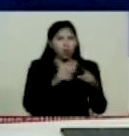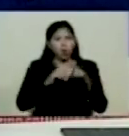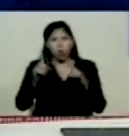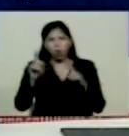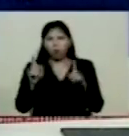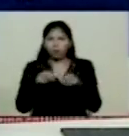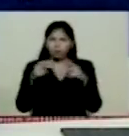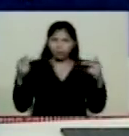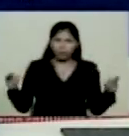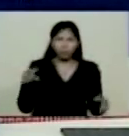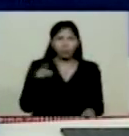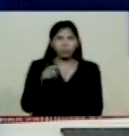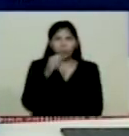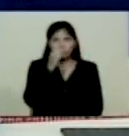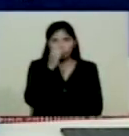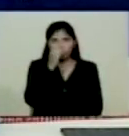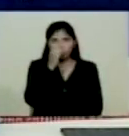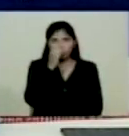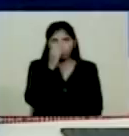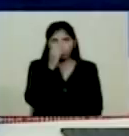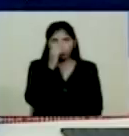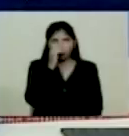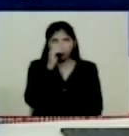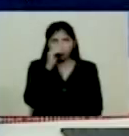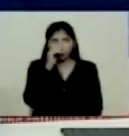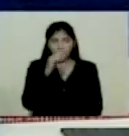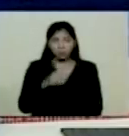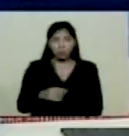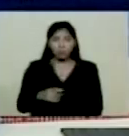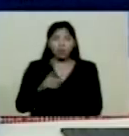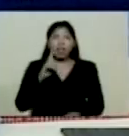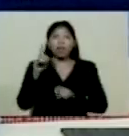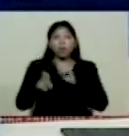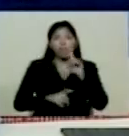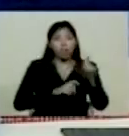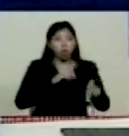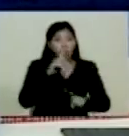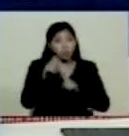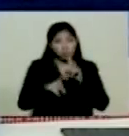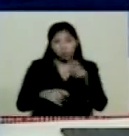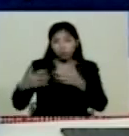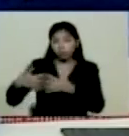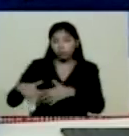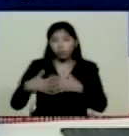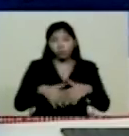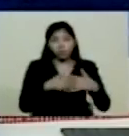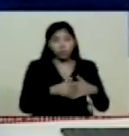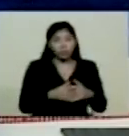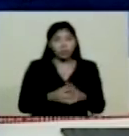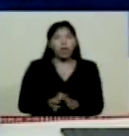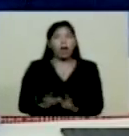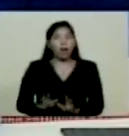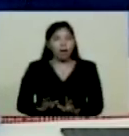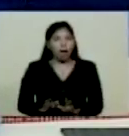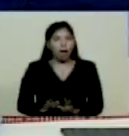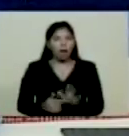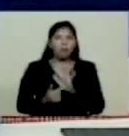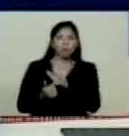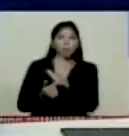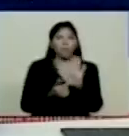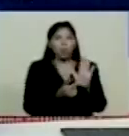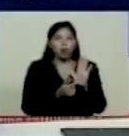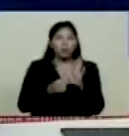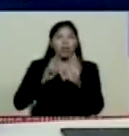data análisis, no, hay que ser justo. Son todas esas encuestadoras mentirosas, manipuladoras, que manipulan la muestra, que manipulan